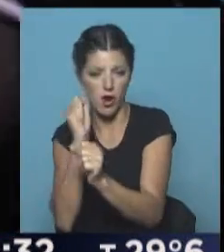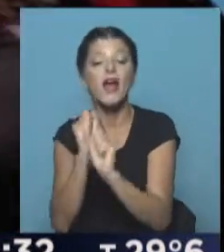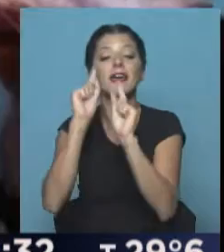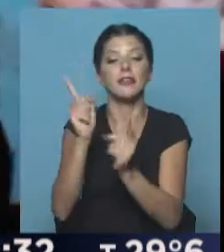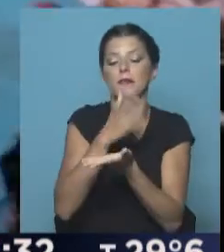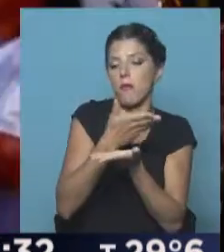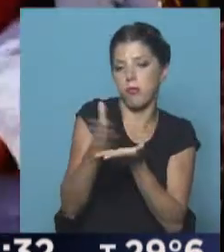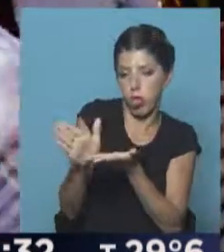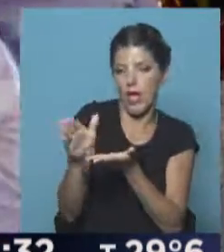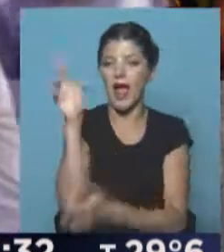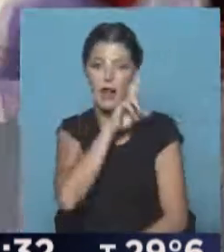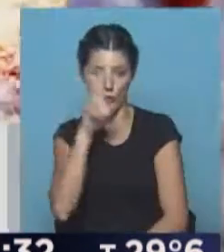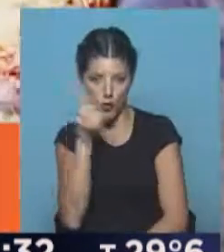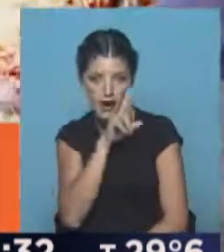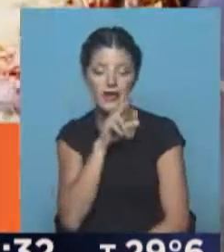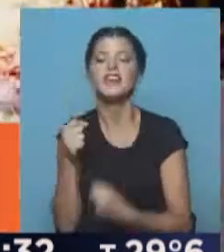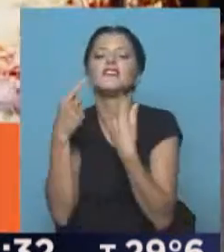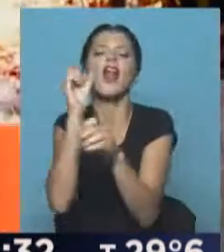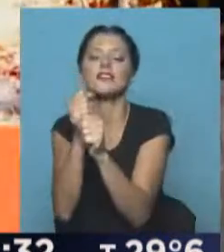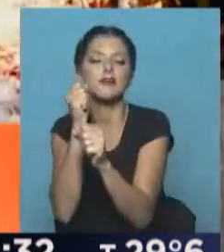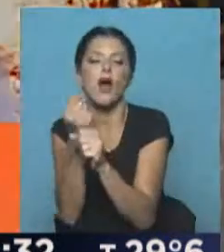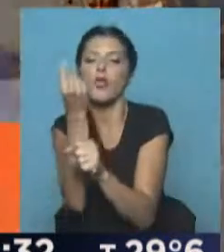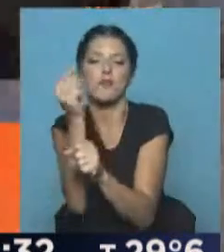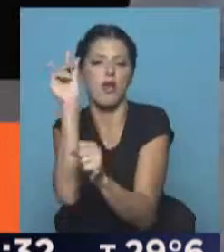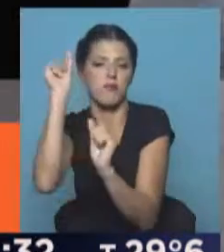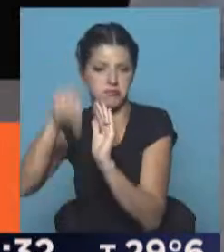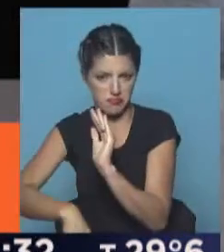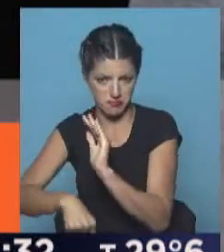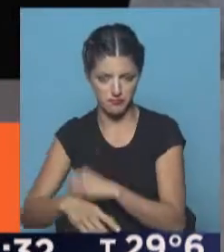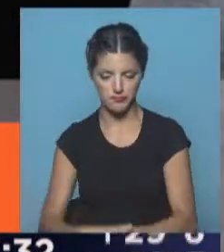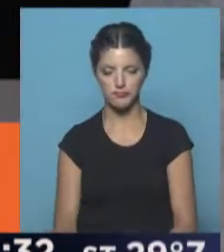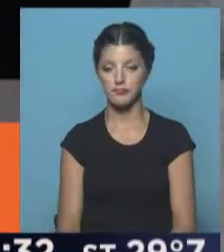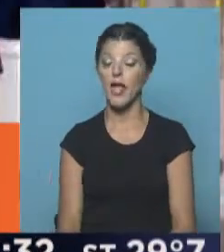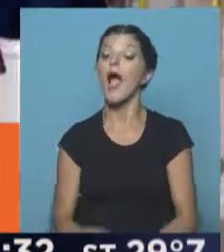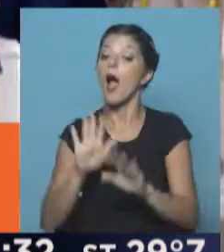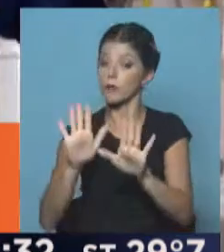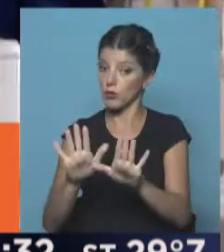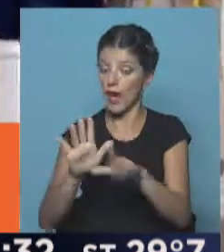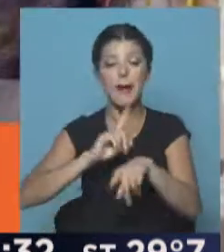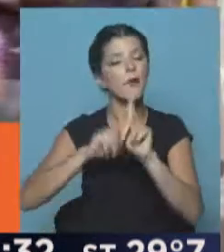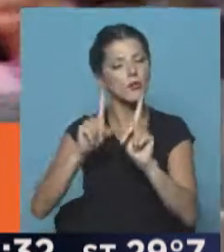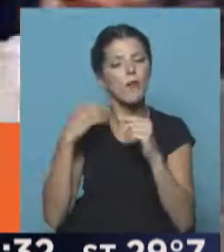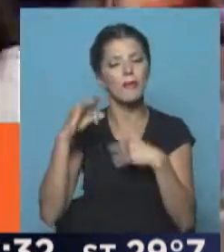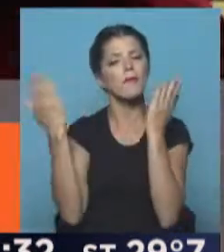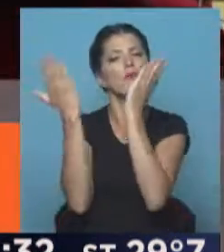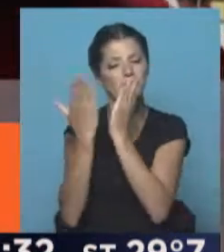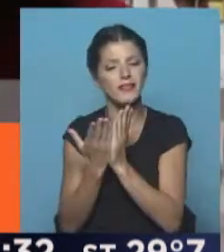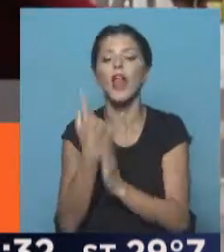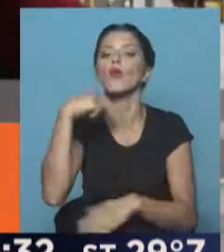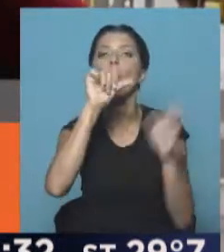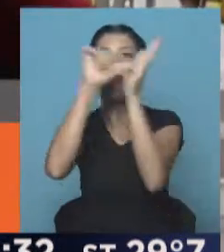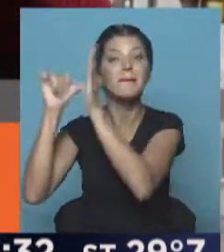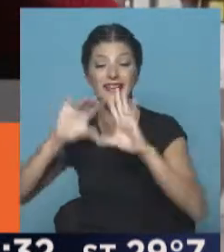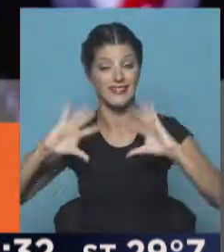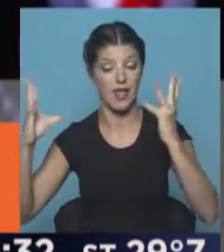la mujer hacia puestos de menor valor agregado. Sin embargo, a la hora de analizar en qué regiones y países